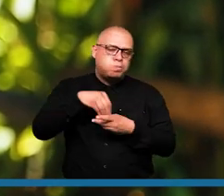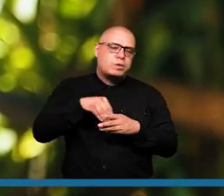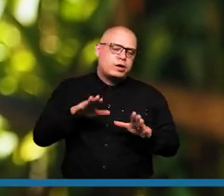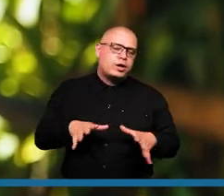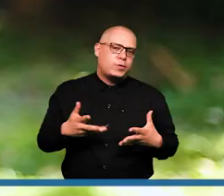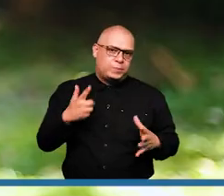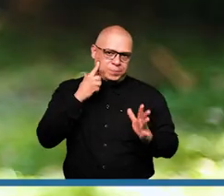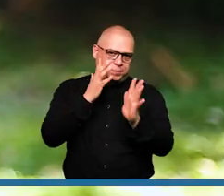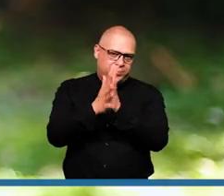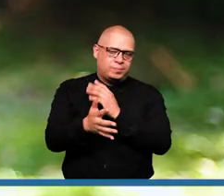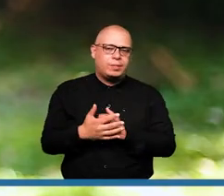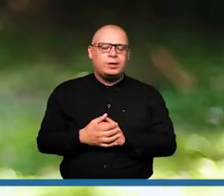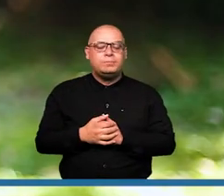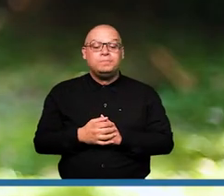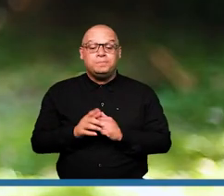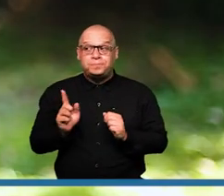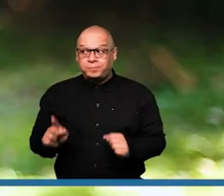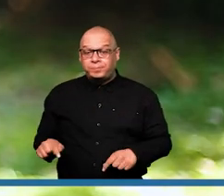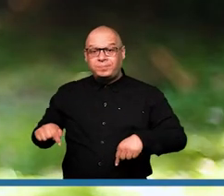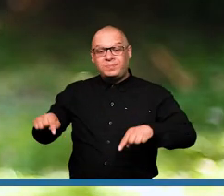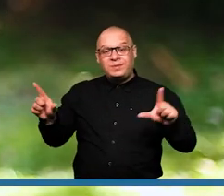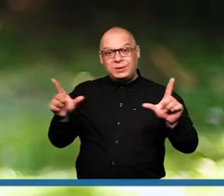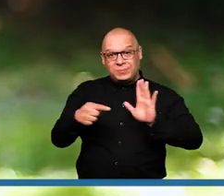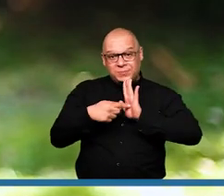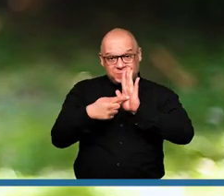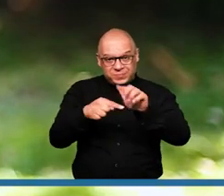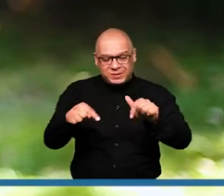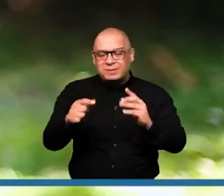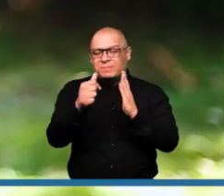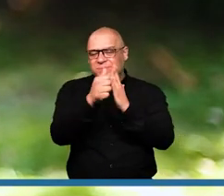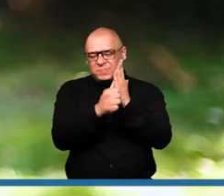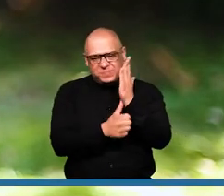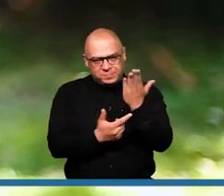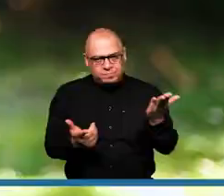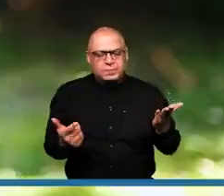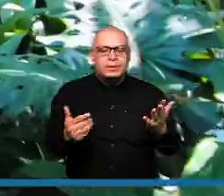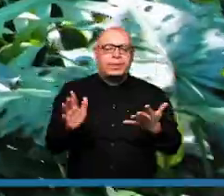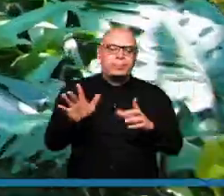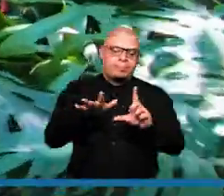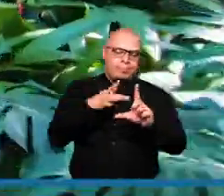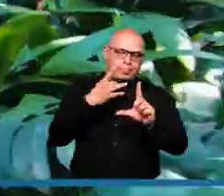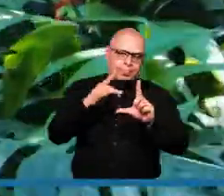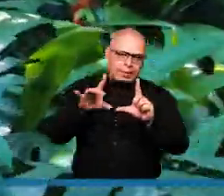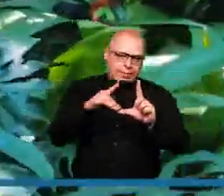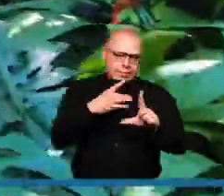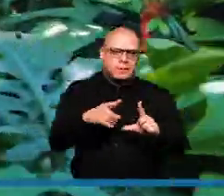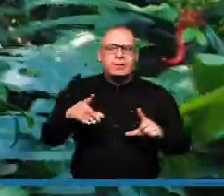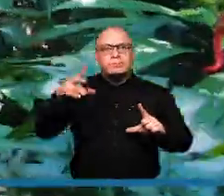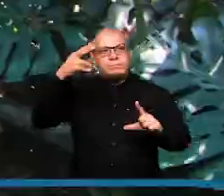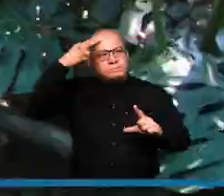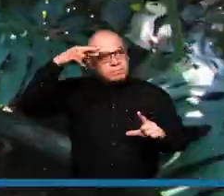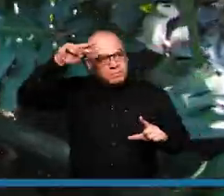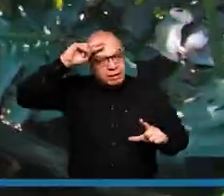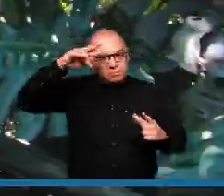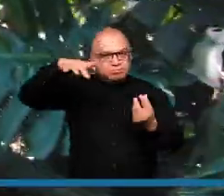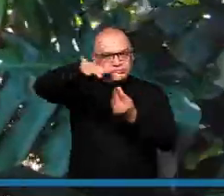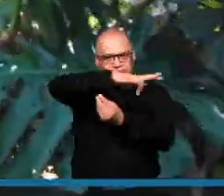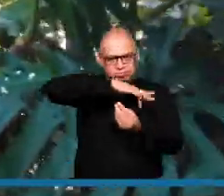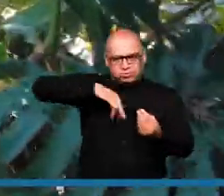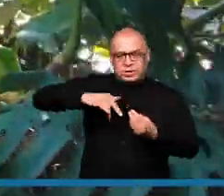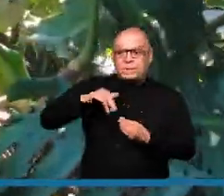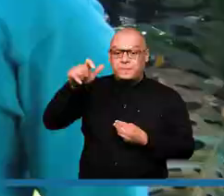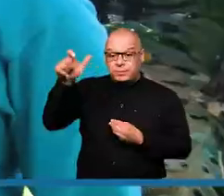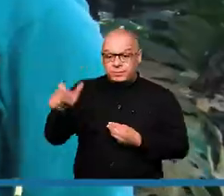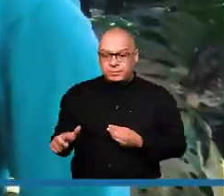llegaron a nuestro parque. El parque tiene varios programas. Hay unos que son desde lo digital, otros que son acá, por ejemplo, interpretación ambiental. La persona que nos